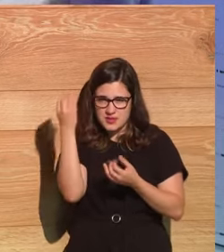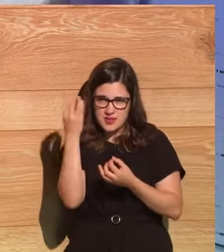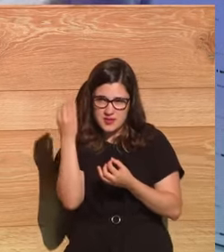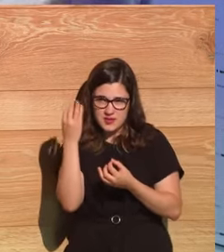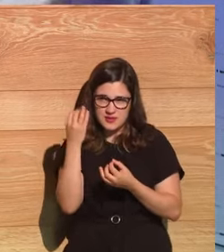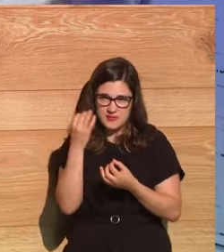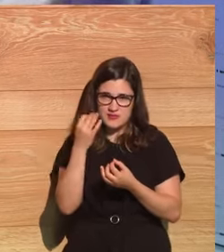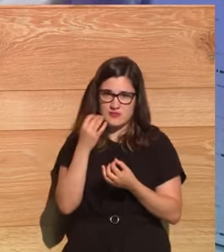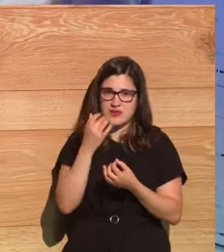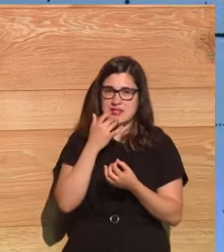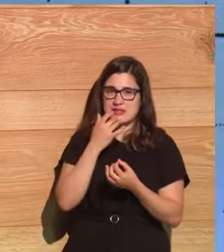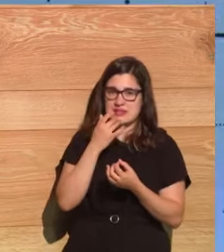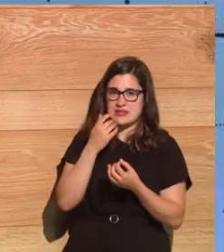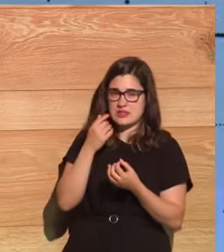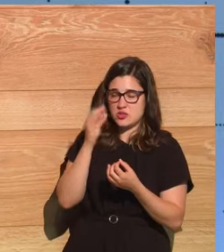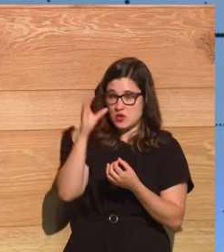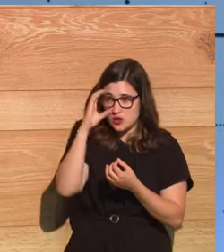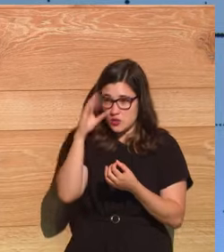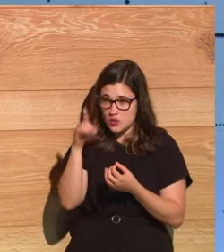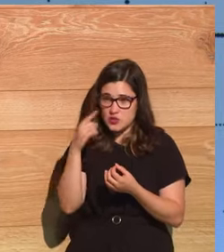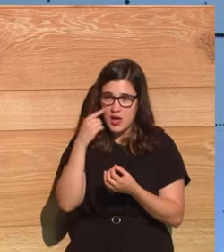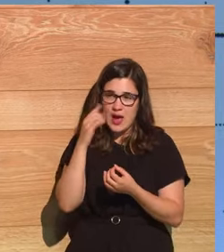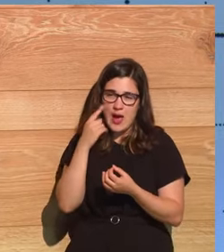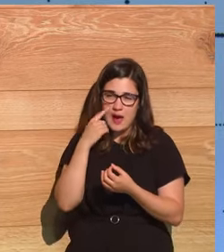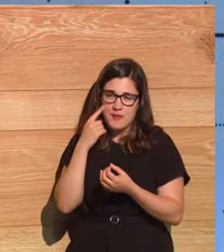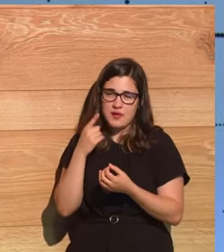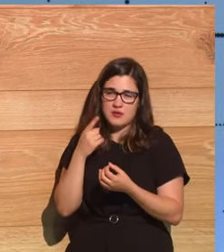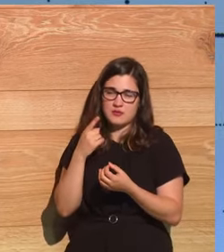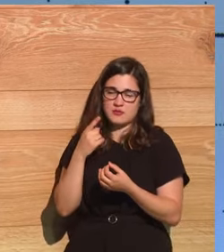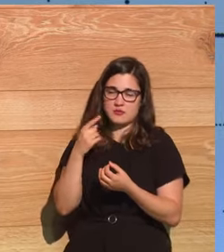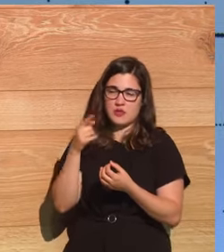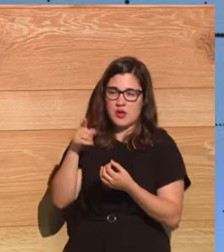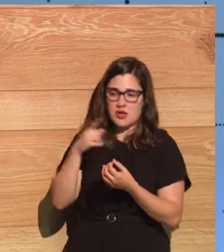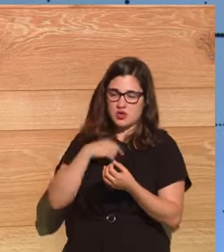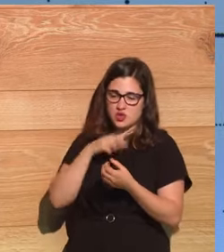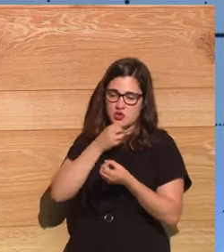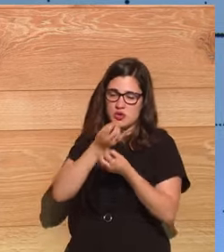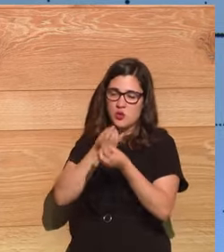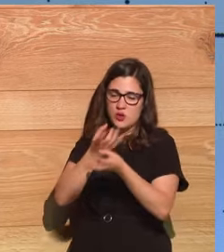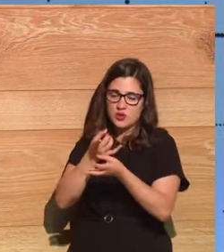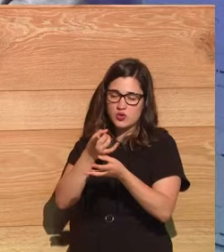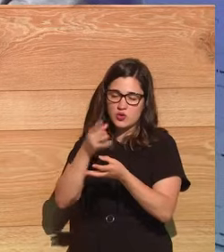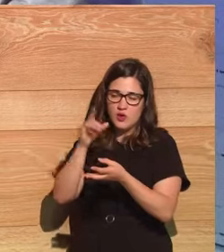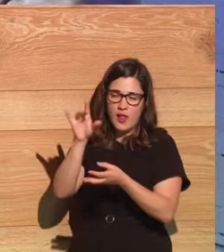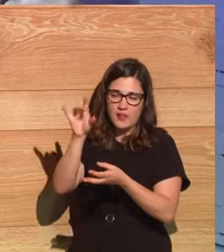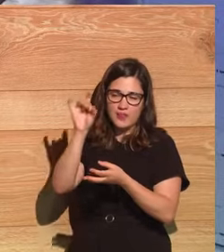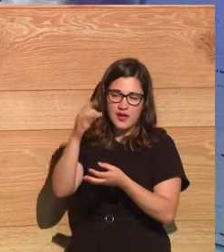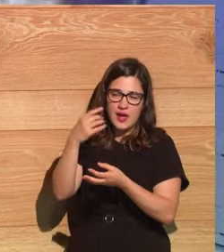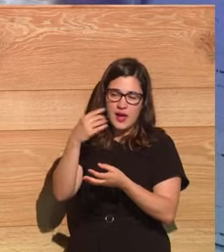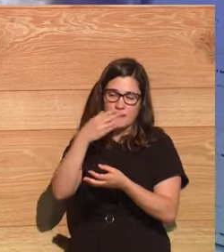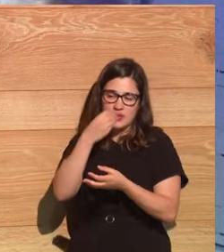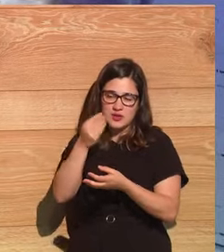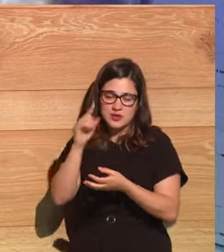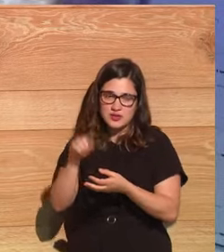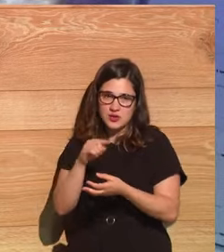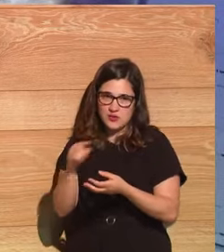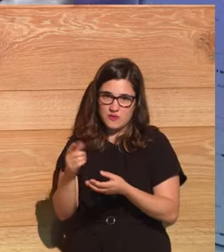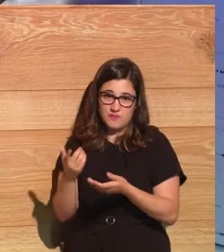lo que te estoy diciendo para ti significa algo o no lo significa, ¿no? Hay como un diálogo mental entre una persona y otra. Y para la empatía, en